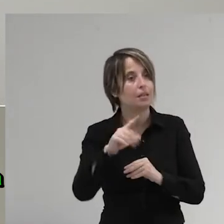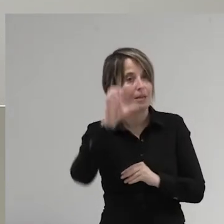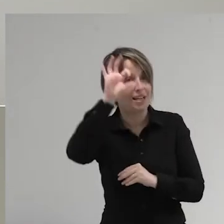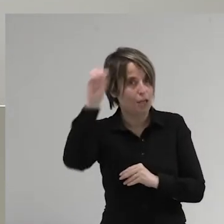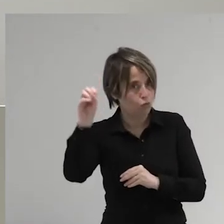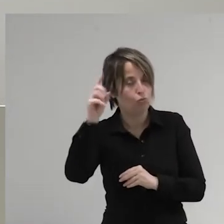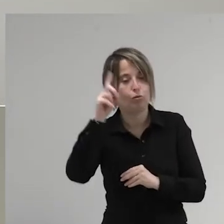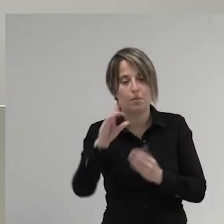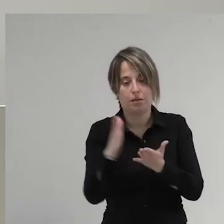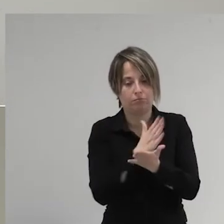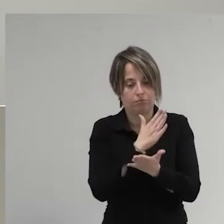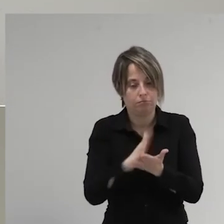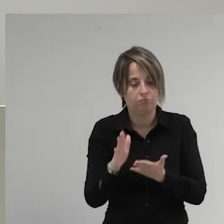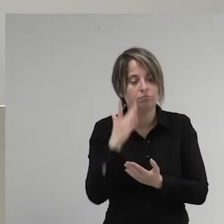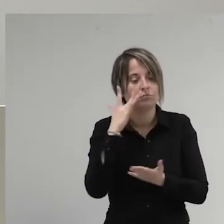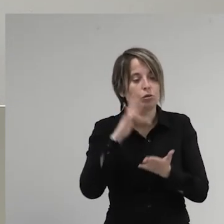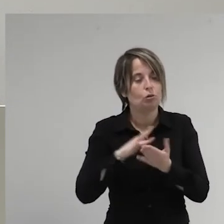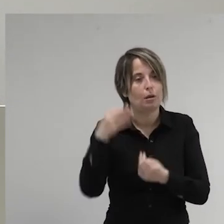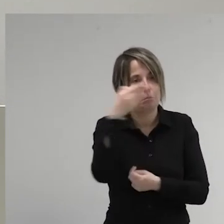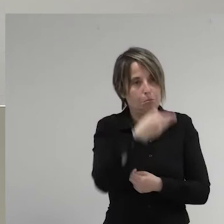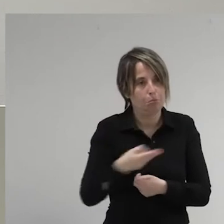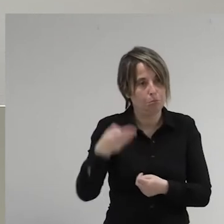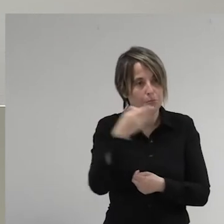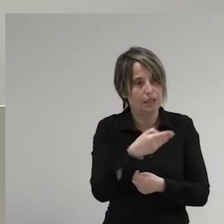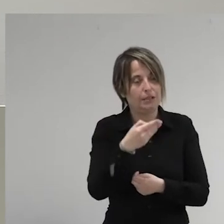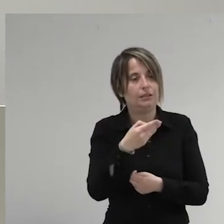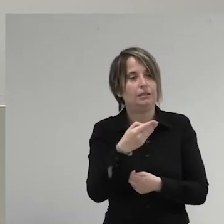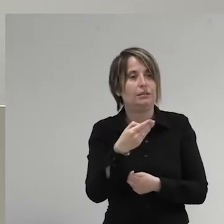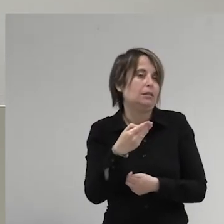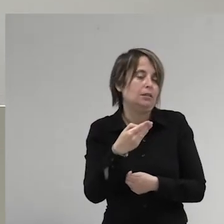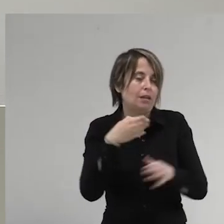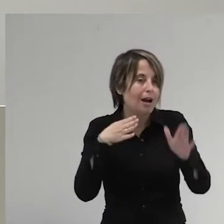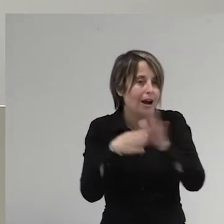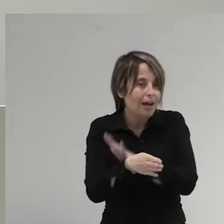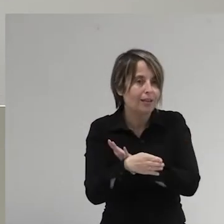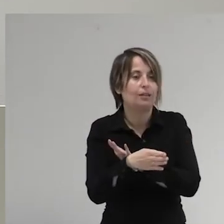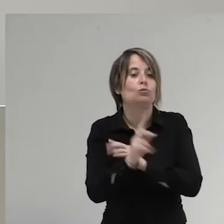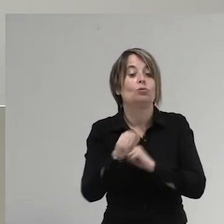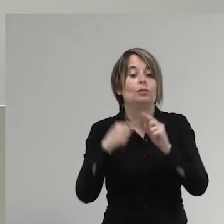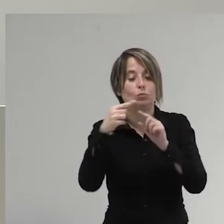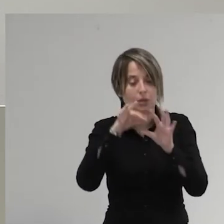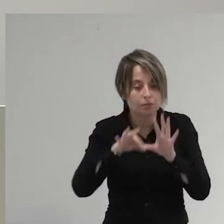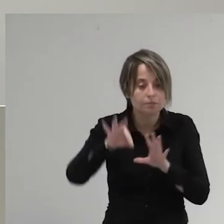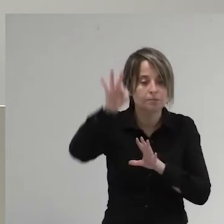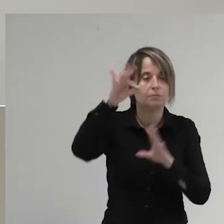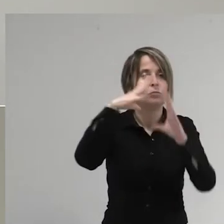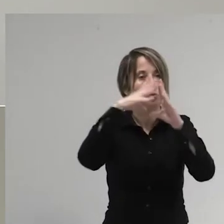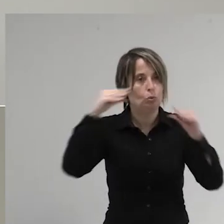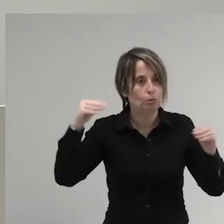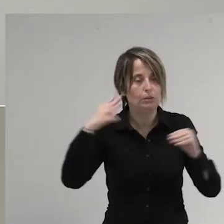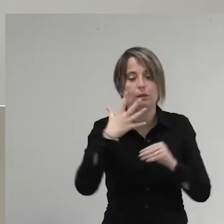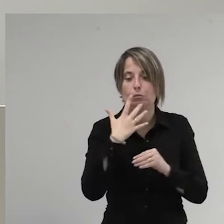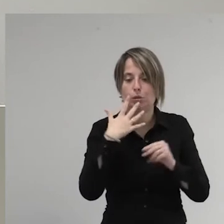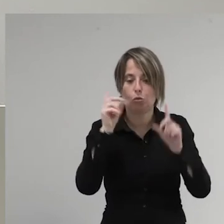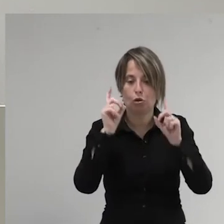en realidad, en el bachiller, o sea, en la secundaria, digamos, de acceso a la secundaria y de ahí a lo que es